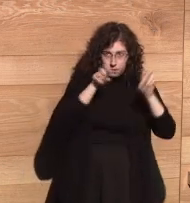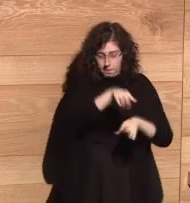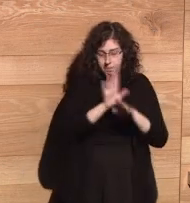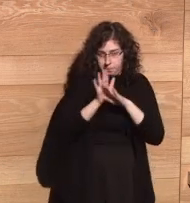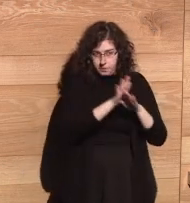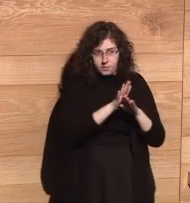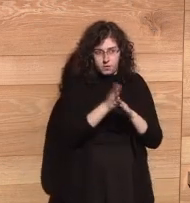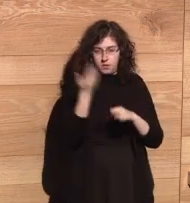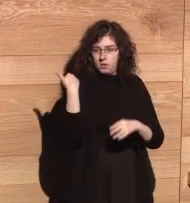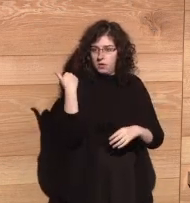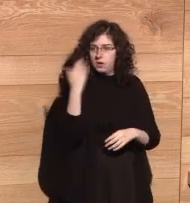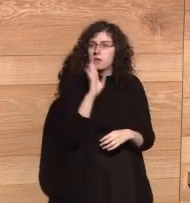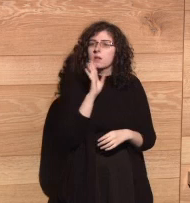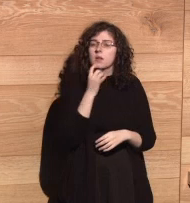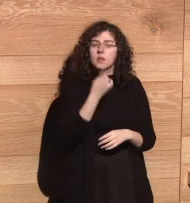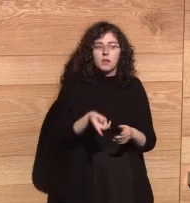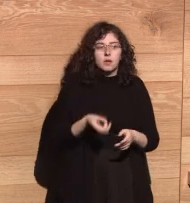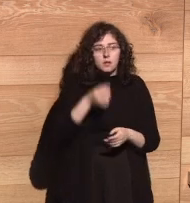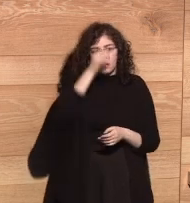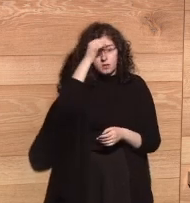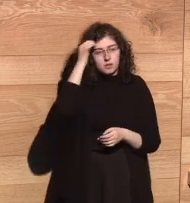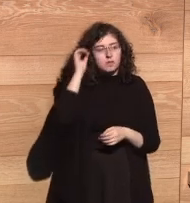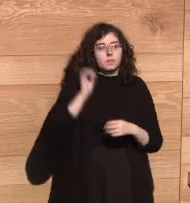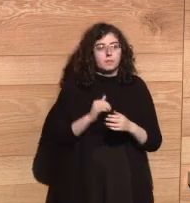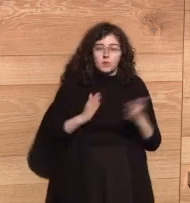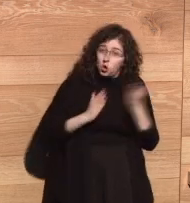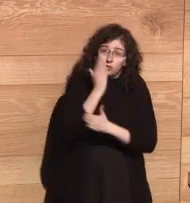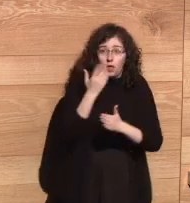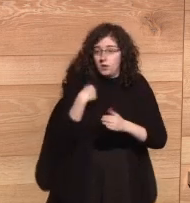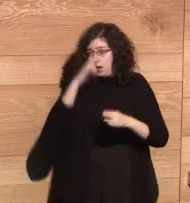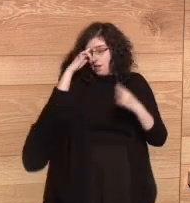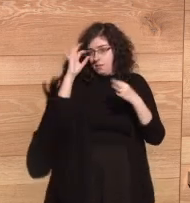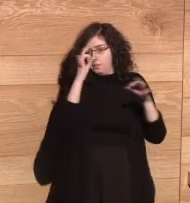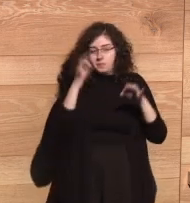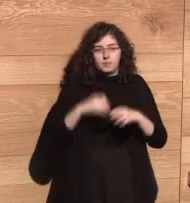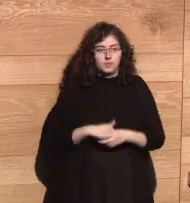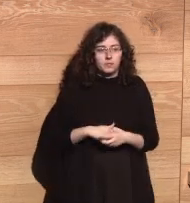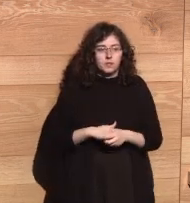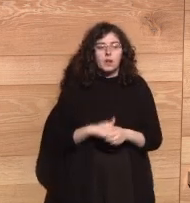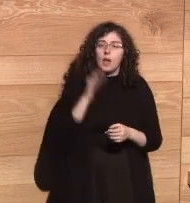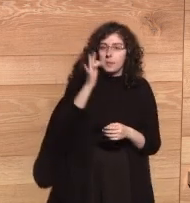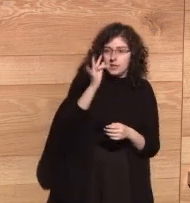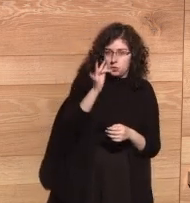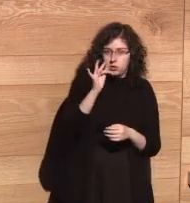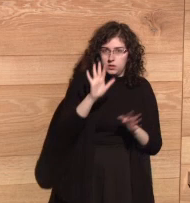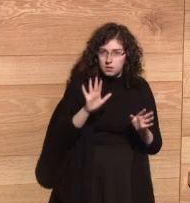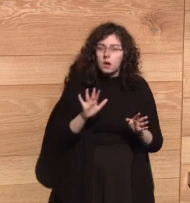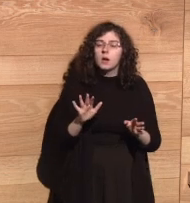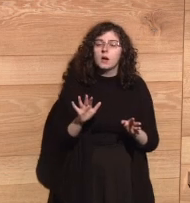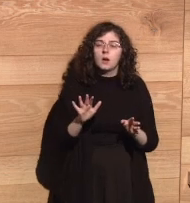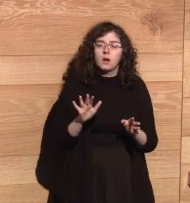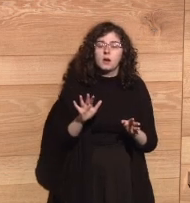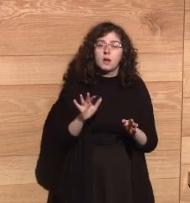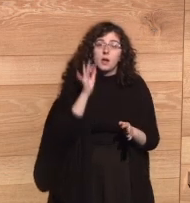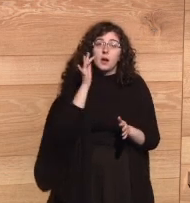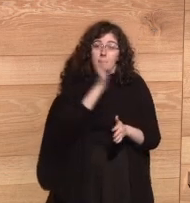¿Qué estaba diciendo? Claro, ahora ya te he cortado y ya te has despistado. La parte positiva. La parte positiva es que, por